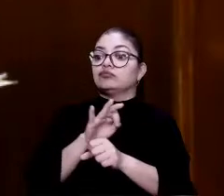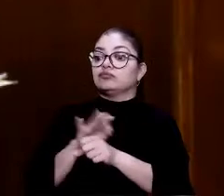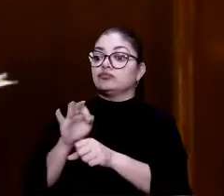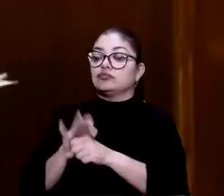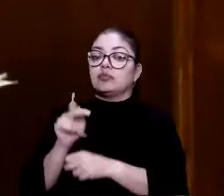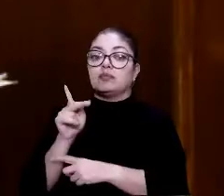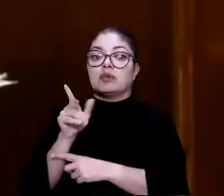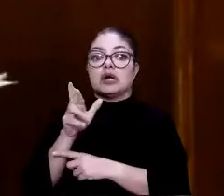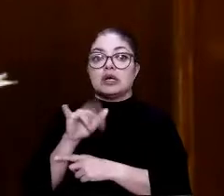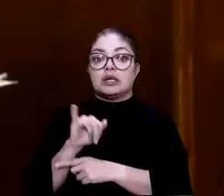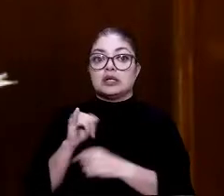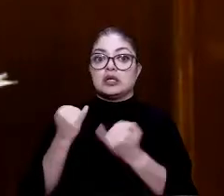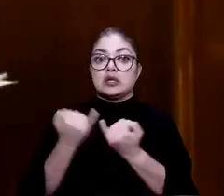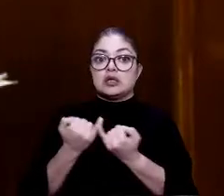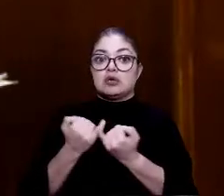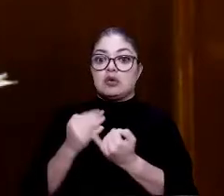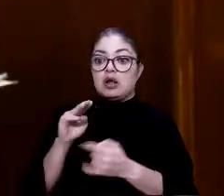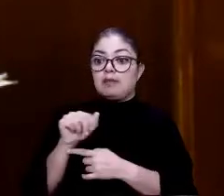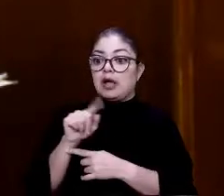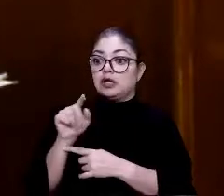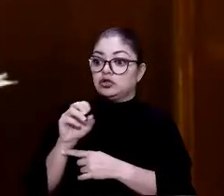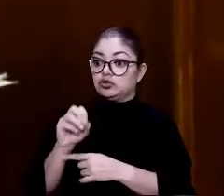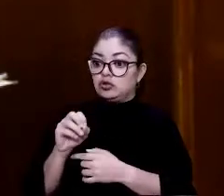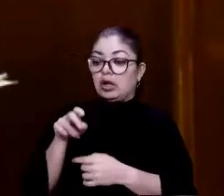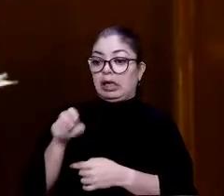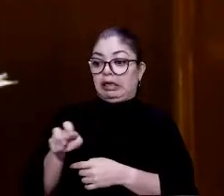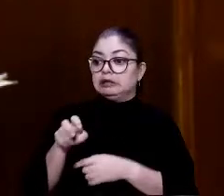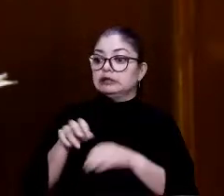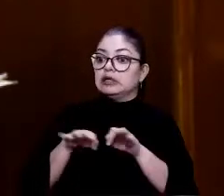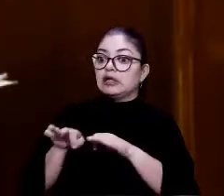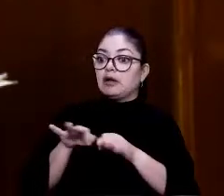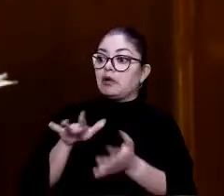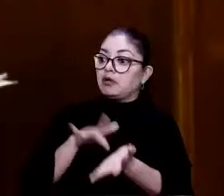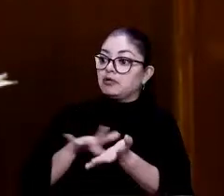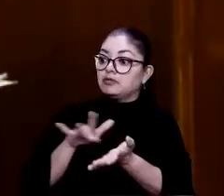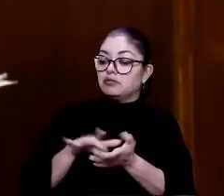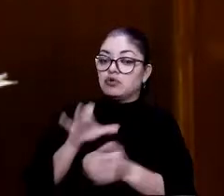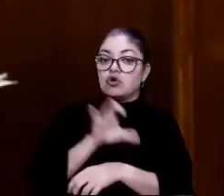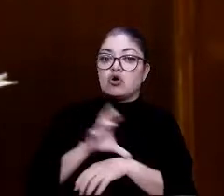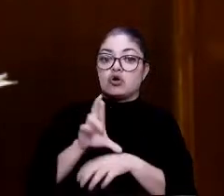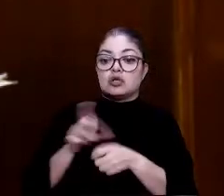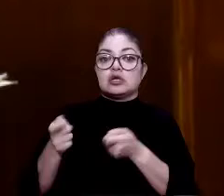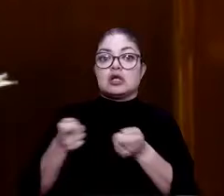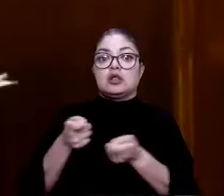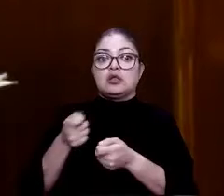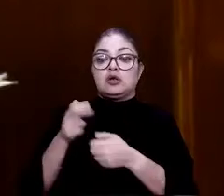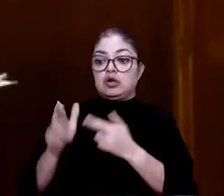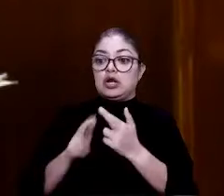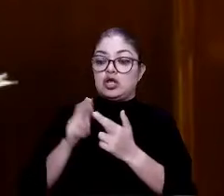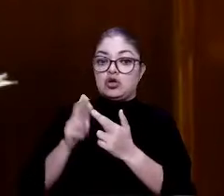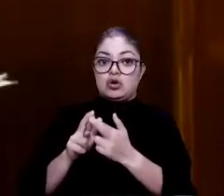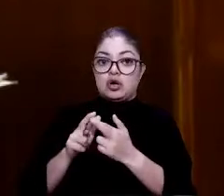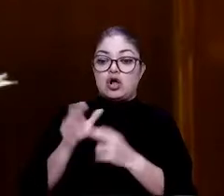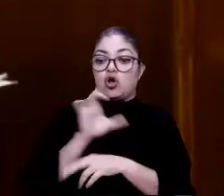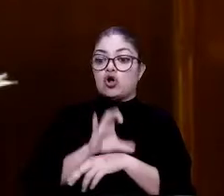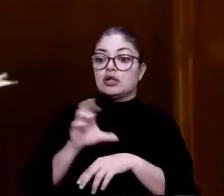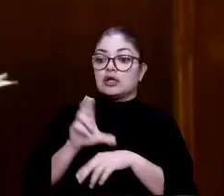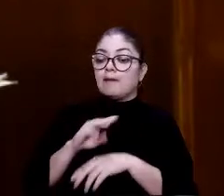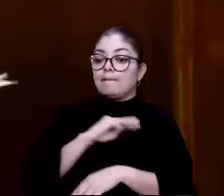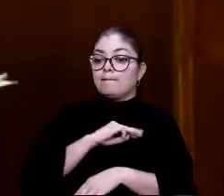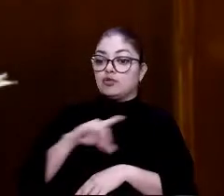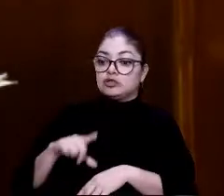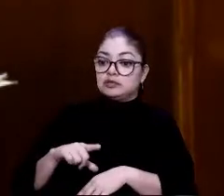priistas y del masistas, cuyo trabajo se ve apoyado por un coordinador operativo, uno regional, coordinadores